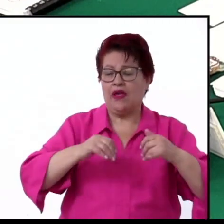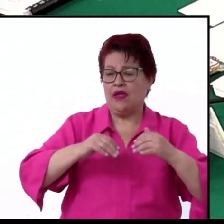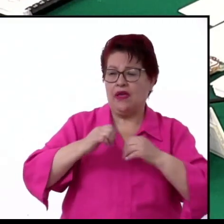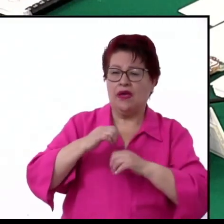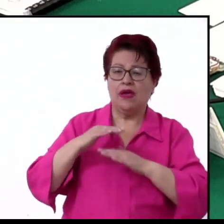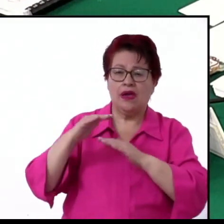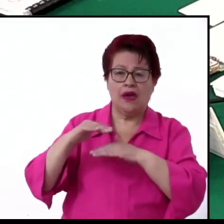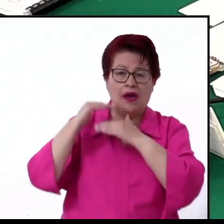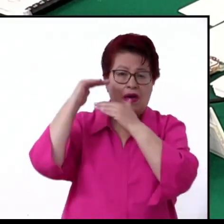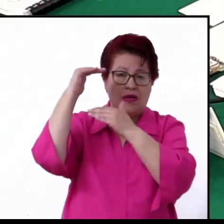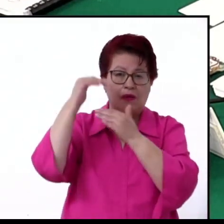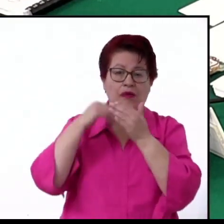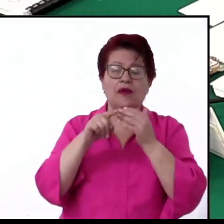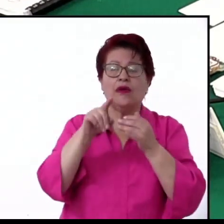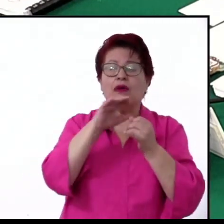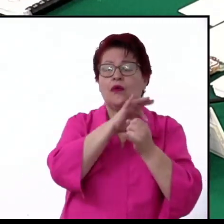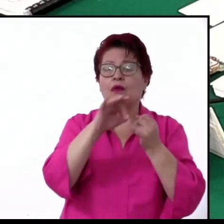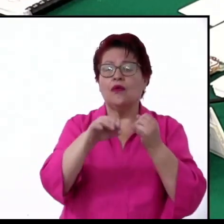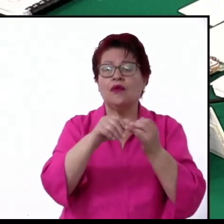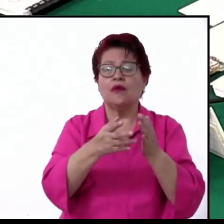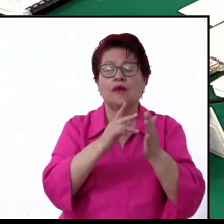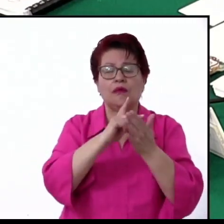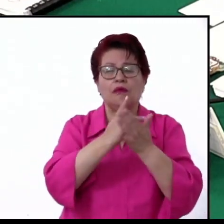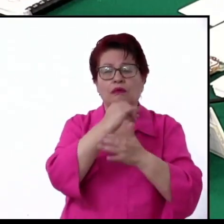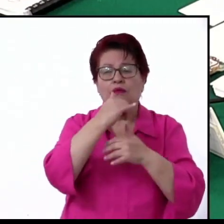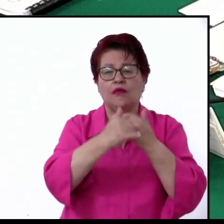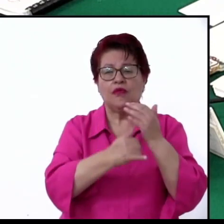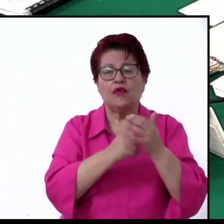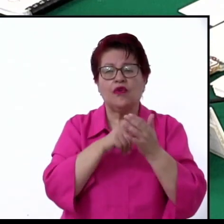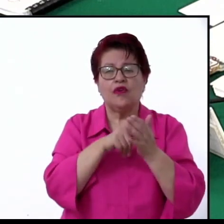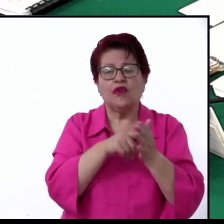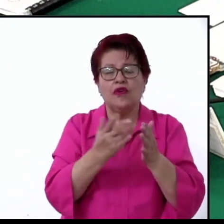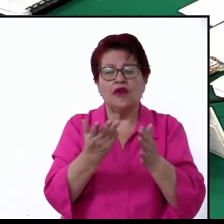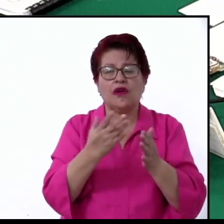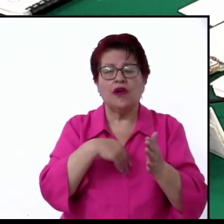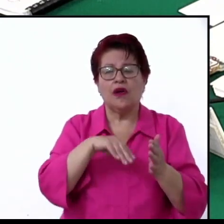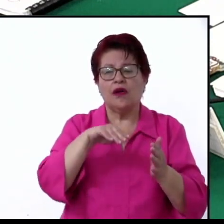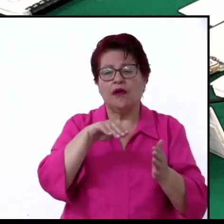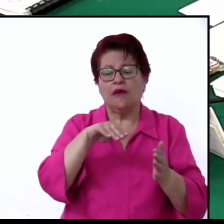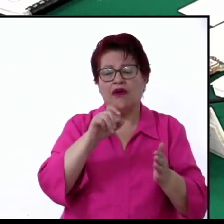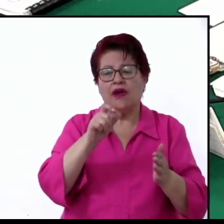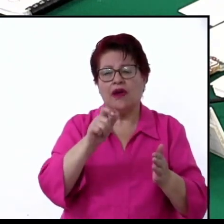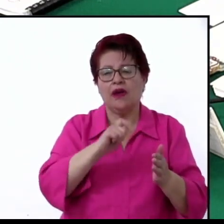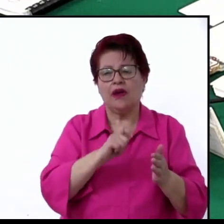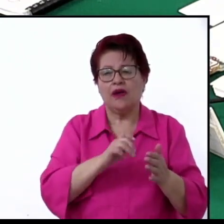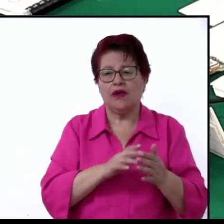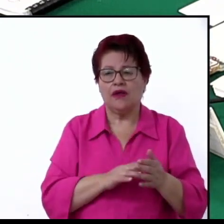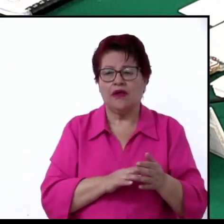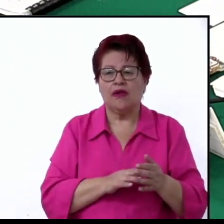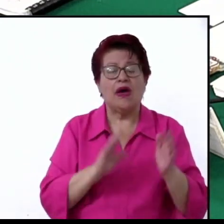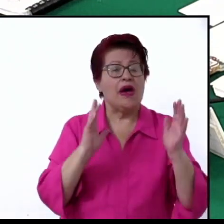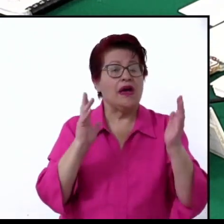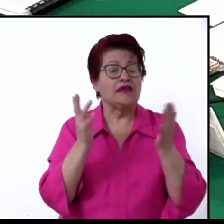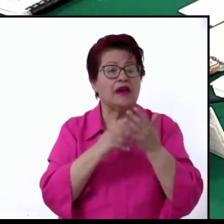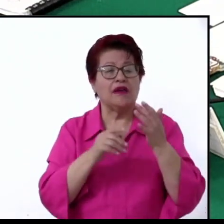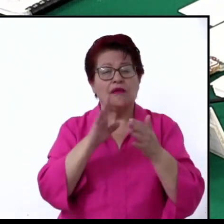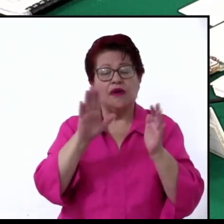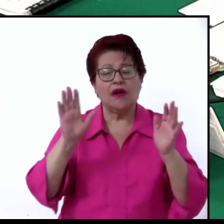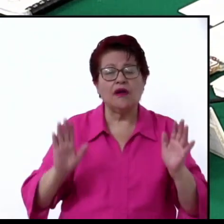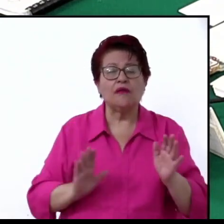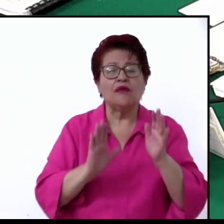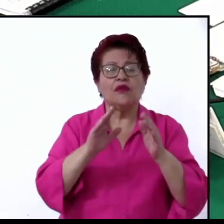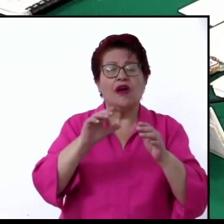de género? Y la última, con proyecto de Juventud MX, fue creado para